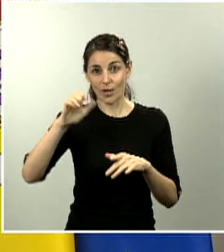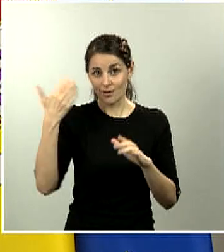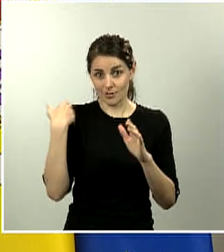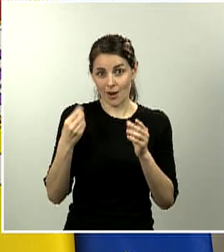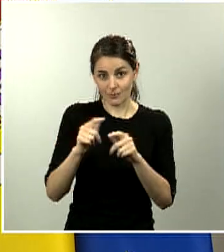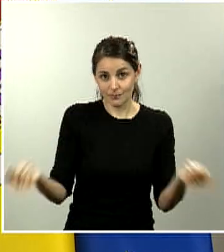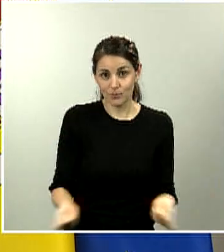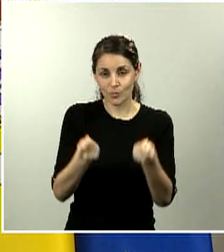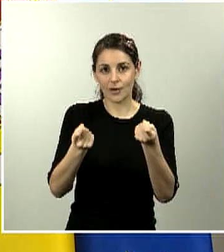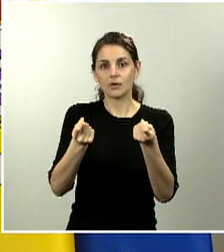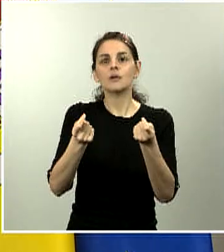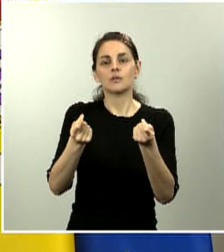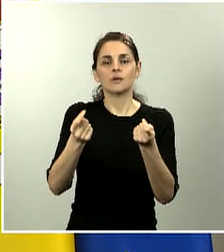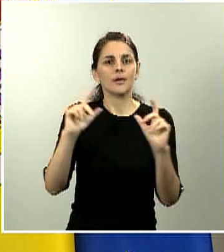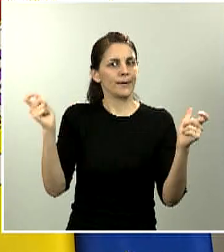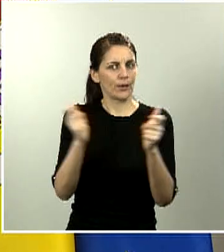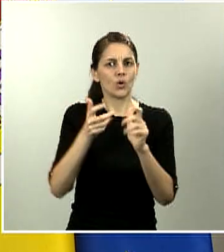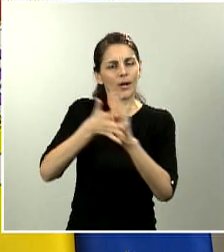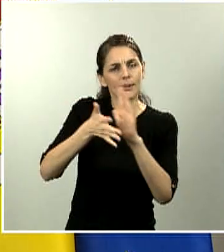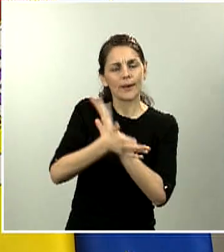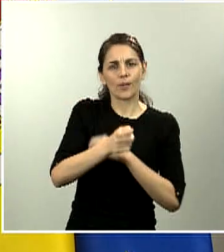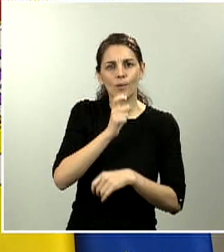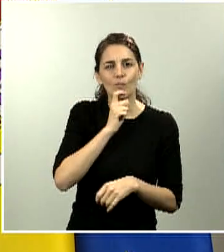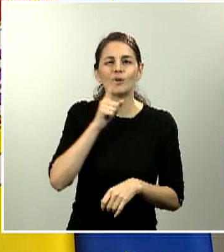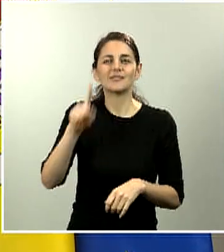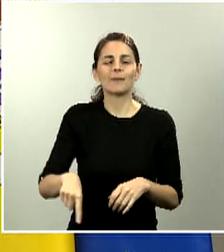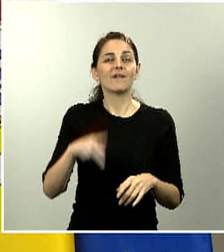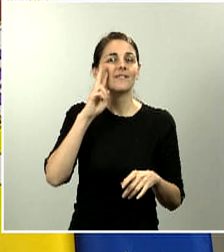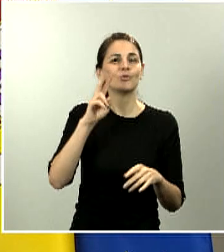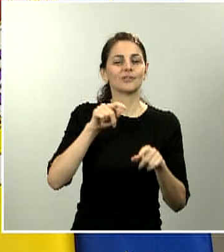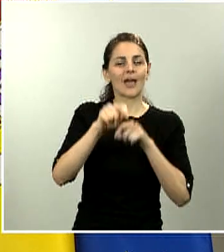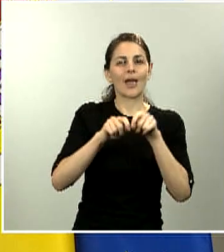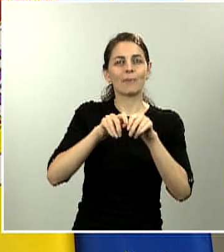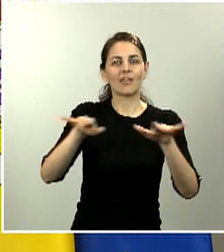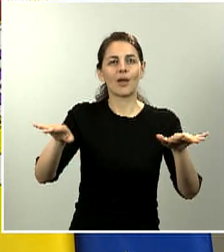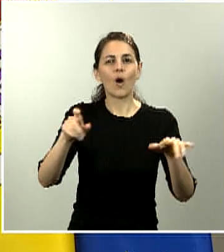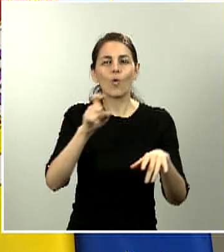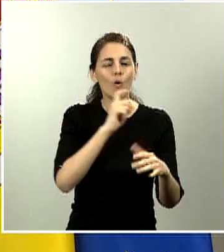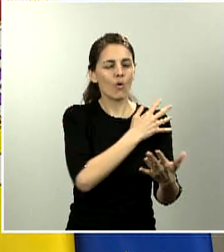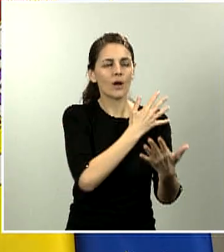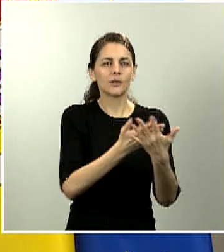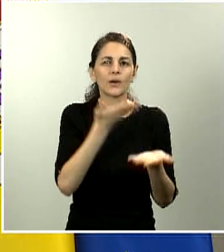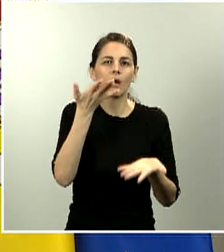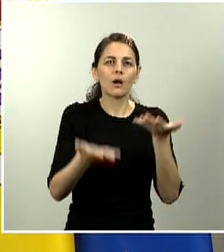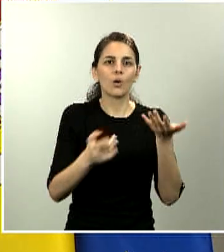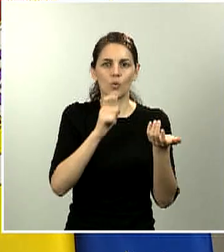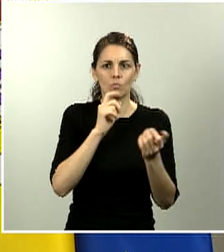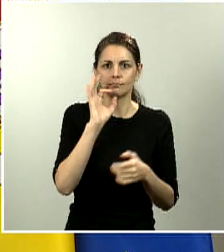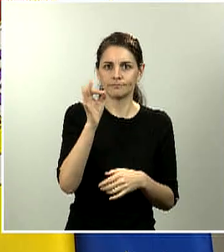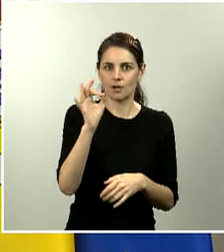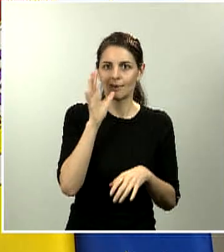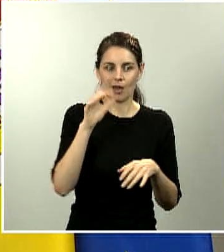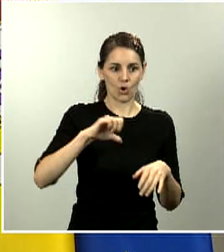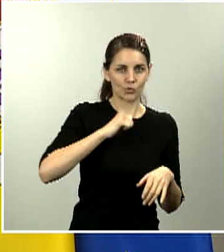epidemia, constatando que efectivamente hay una bajada, una disminución notable de la presión asistencial